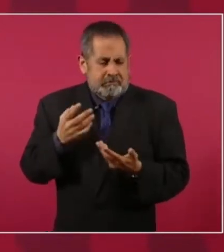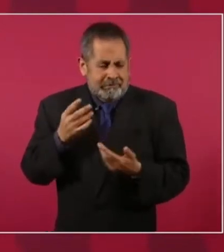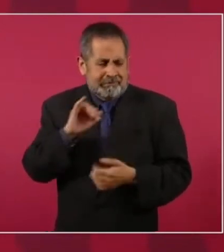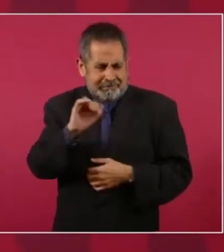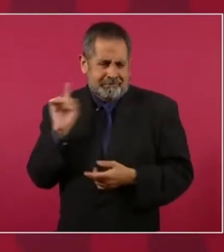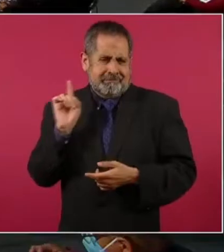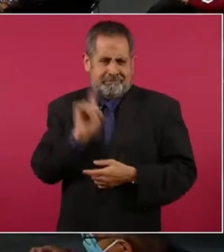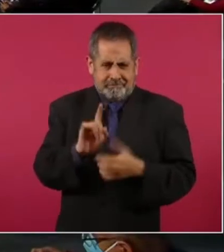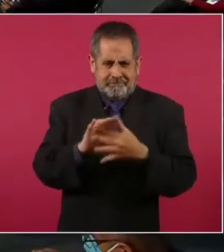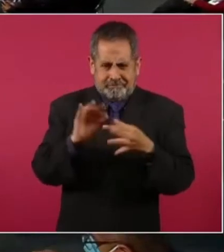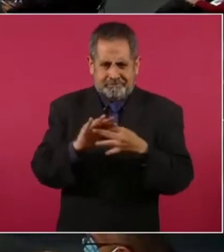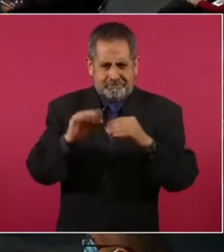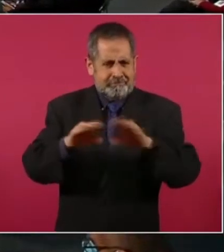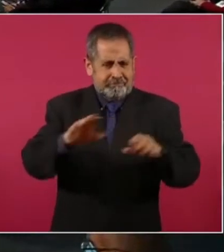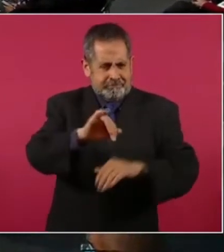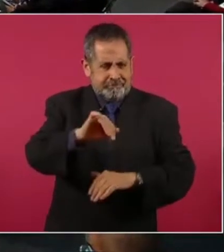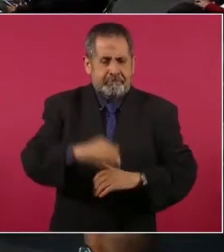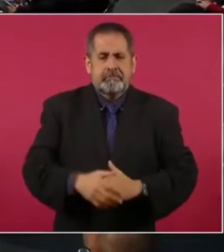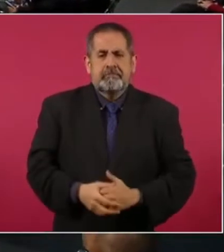fin.